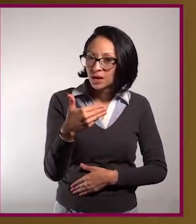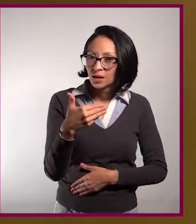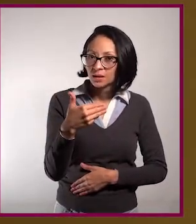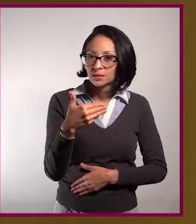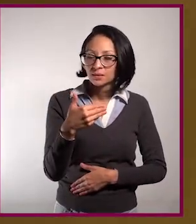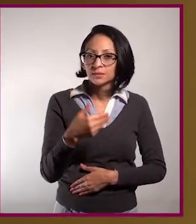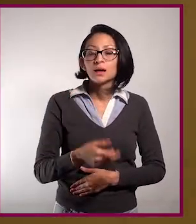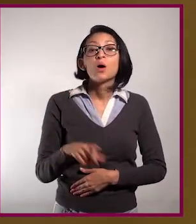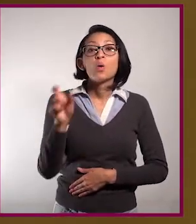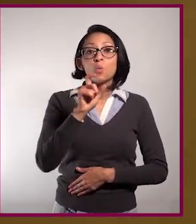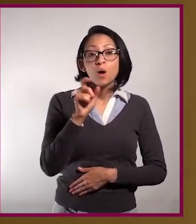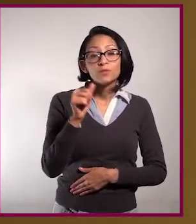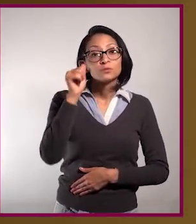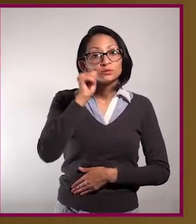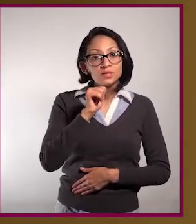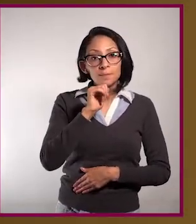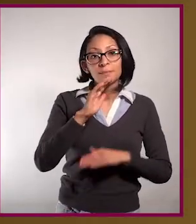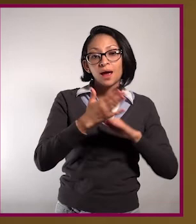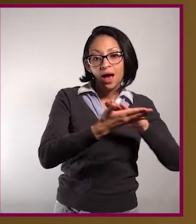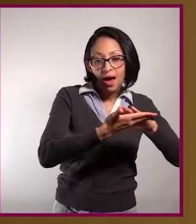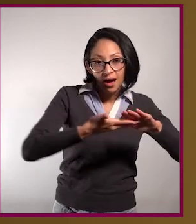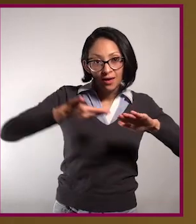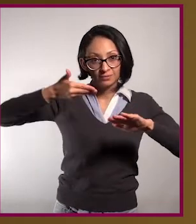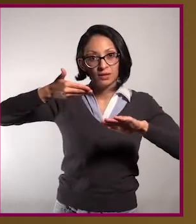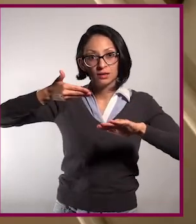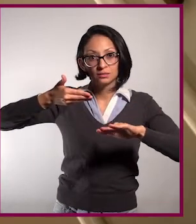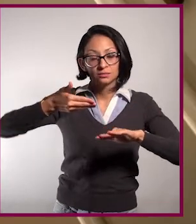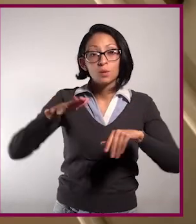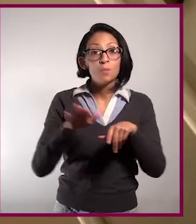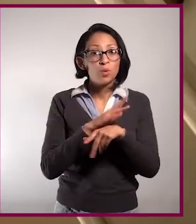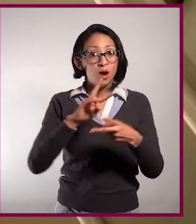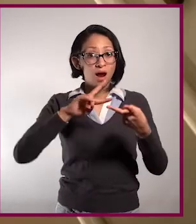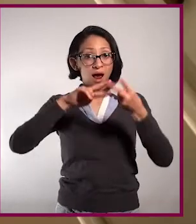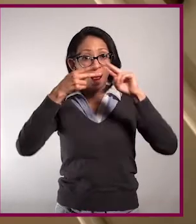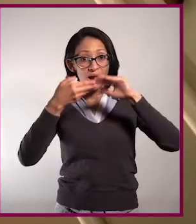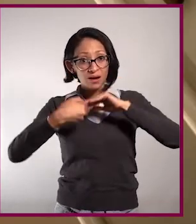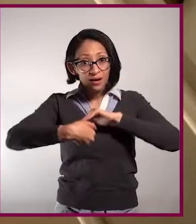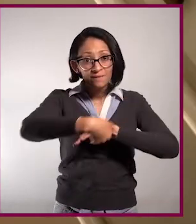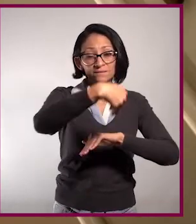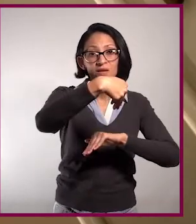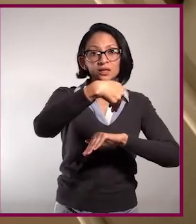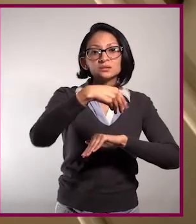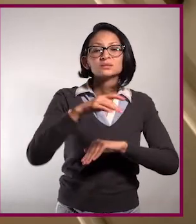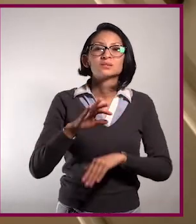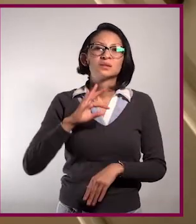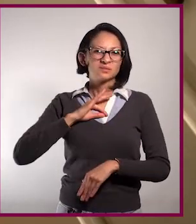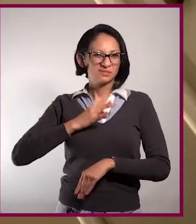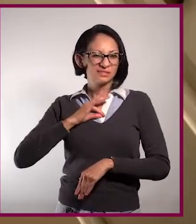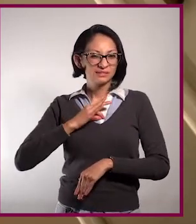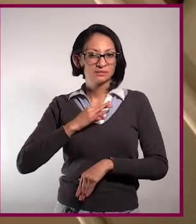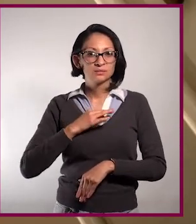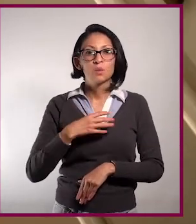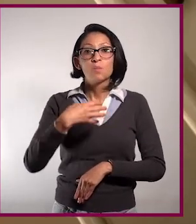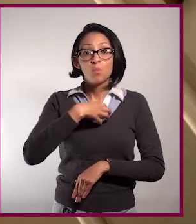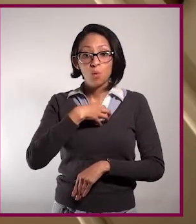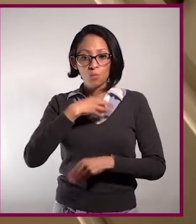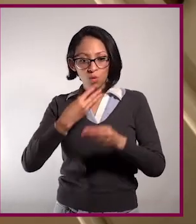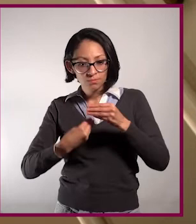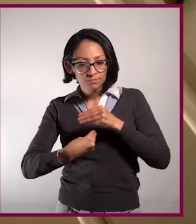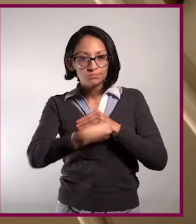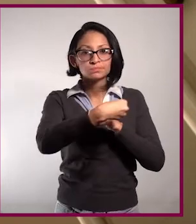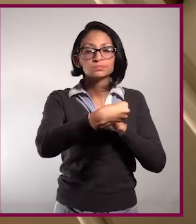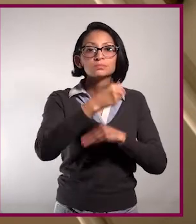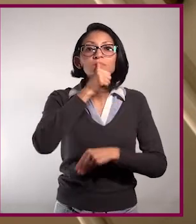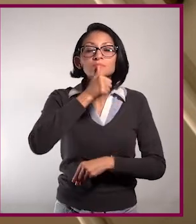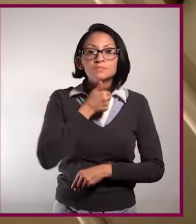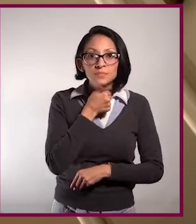ano, siempre de adelante hacia atrás, porque de hacerlo al contrario, las bacterias de las heces fecales